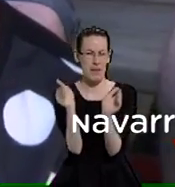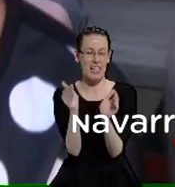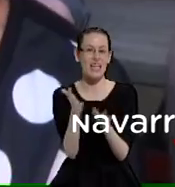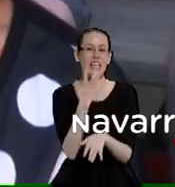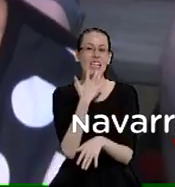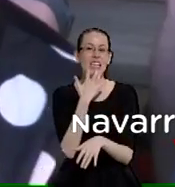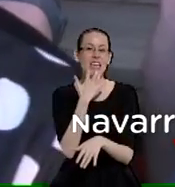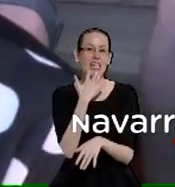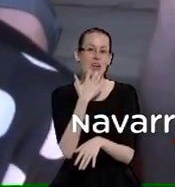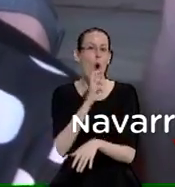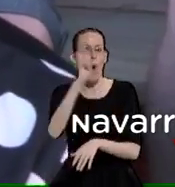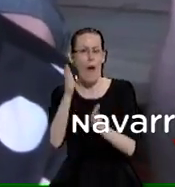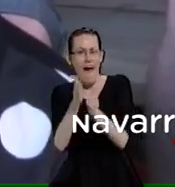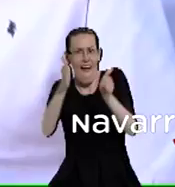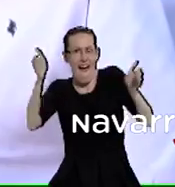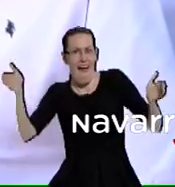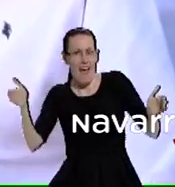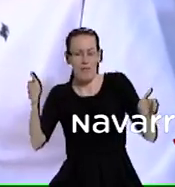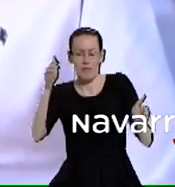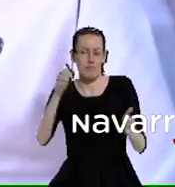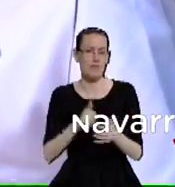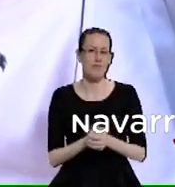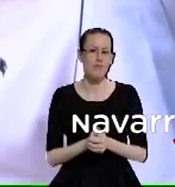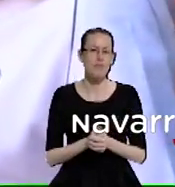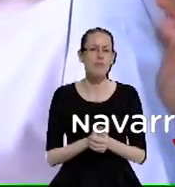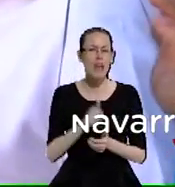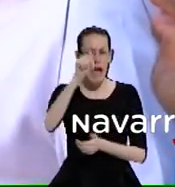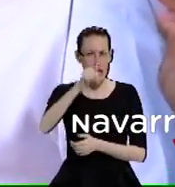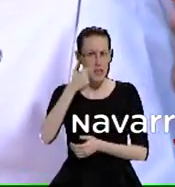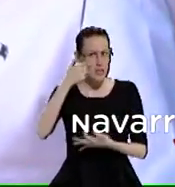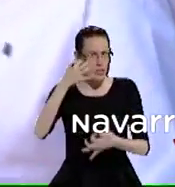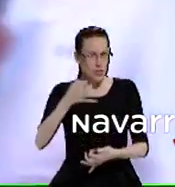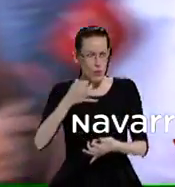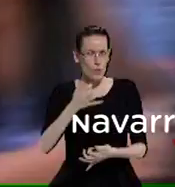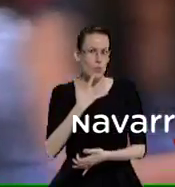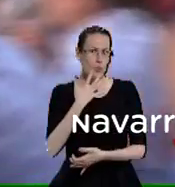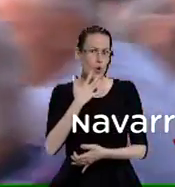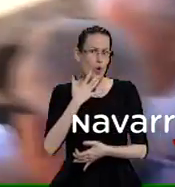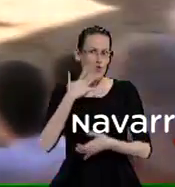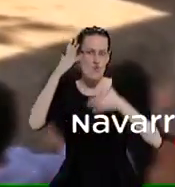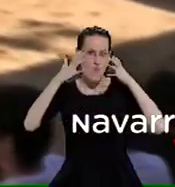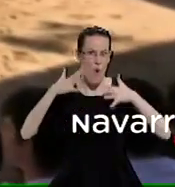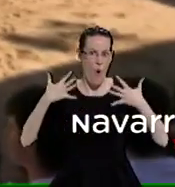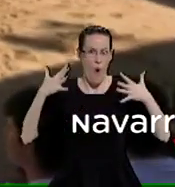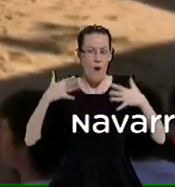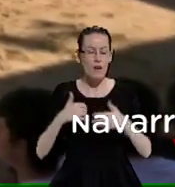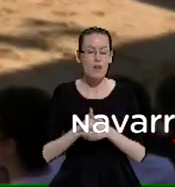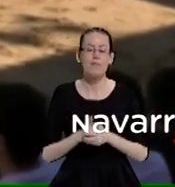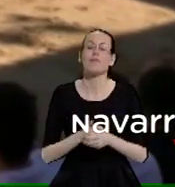¿Sí? Bastante más, sí. Oye, ¿y aquí estamos seguros? ¿Si son tan bravas? Pero